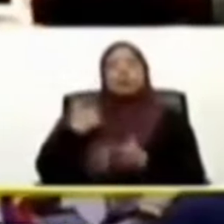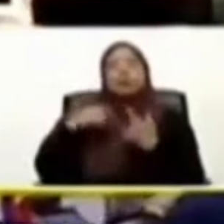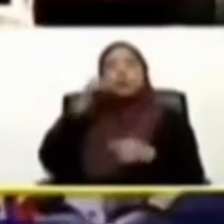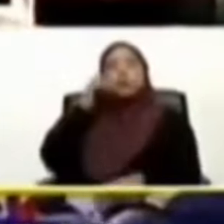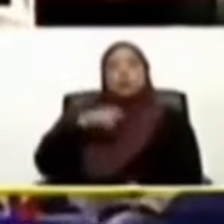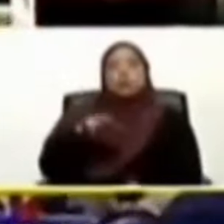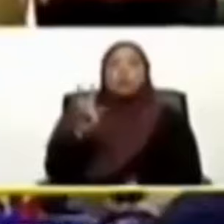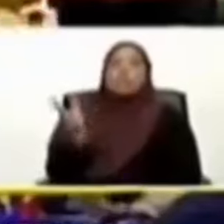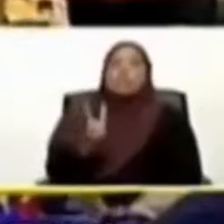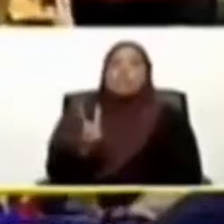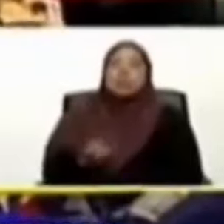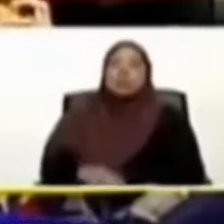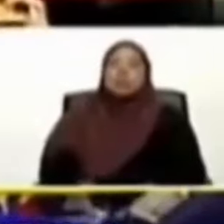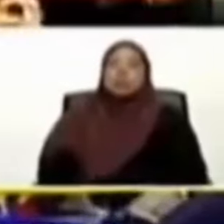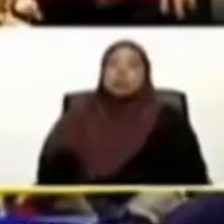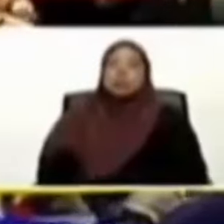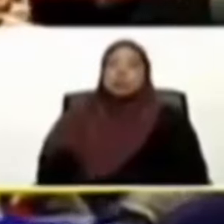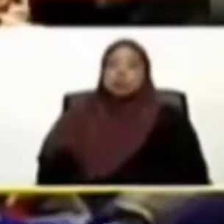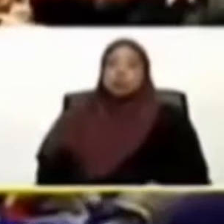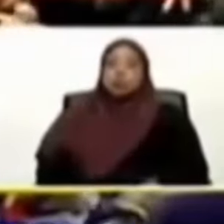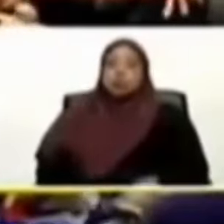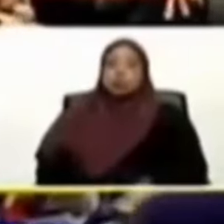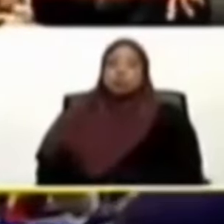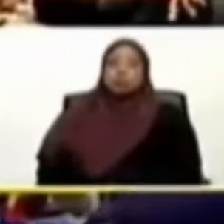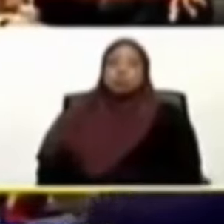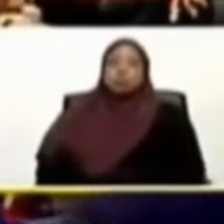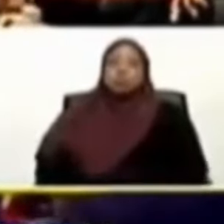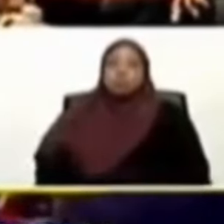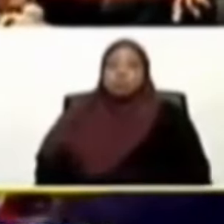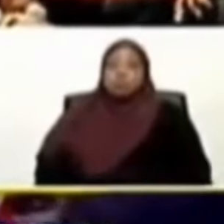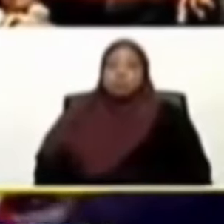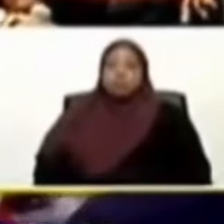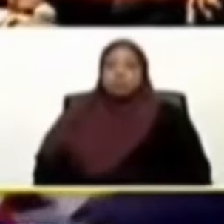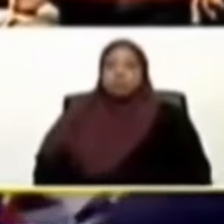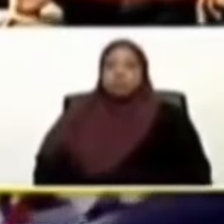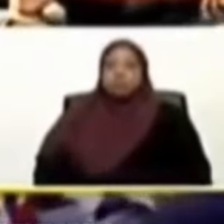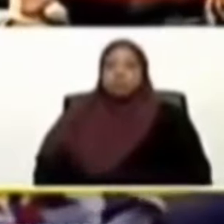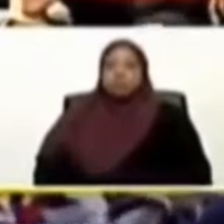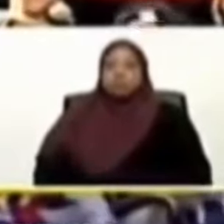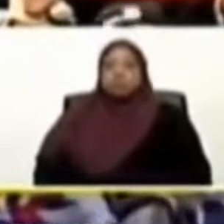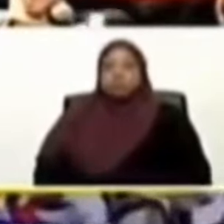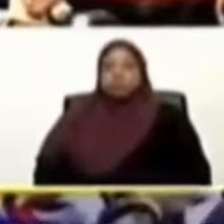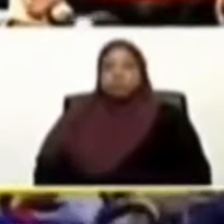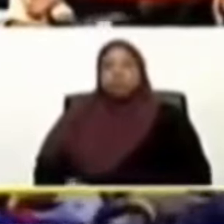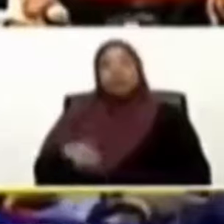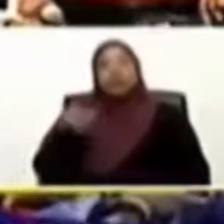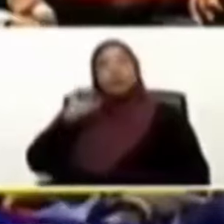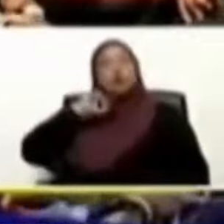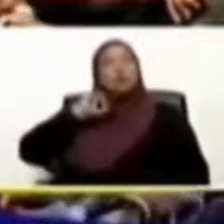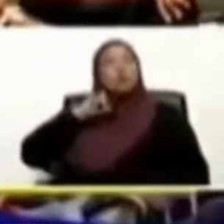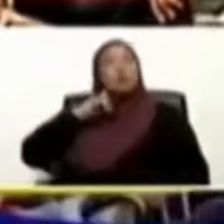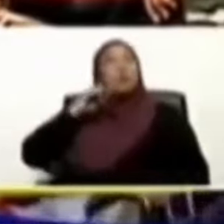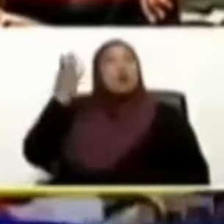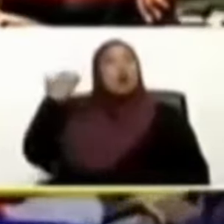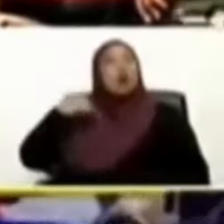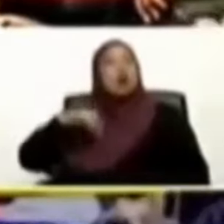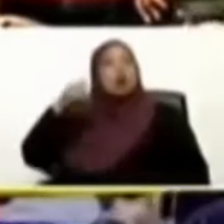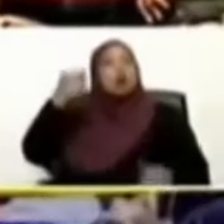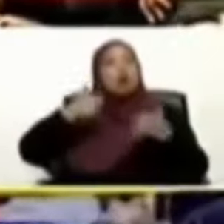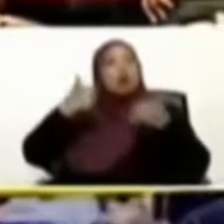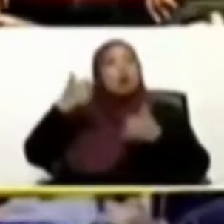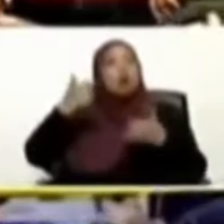apoyo mayoritario. En el 2015, cuando la oposición ganó inesperadamente las elecciones de la Asamblea Nacional, en la